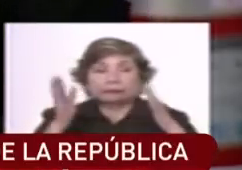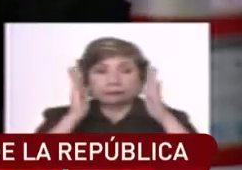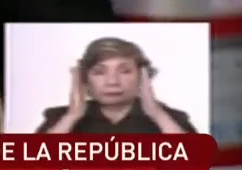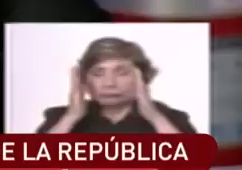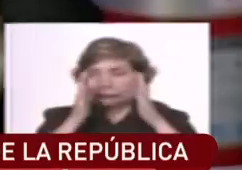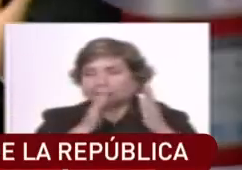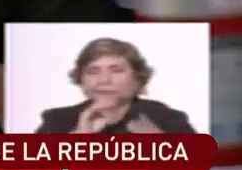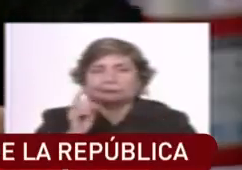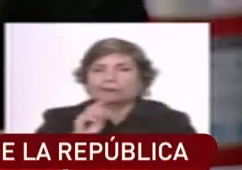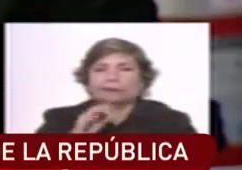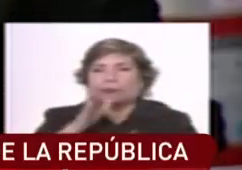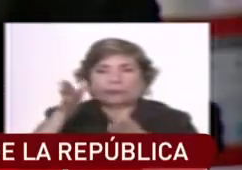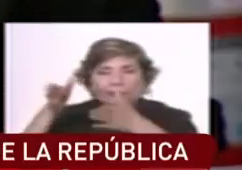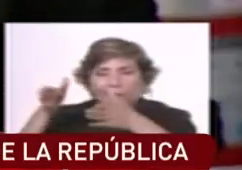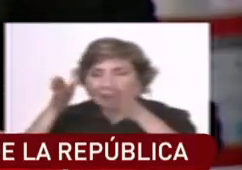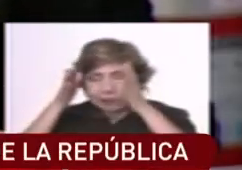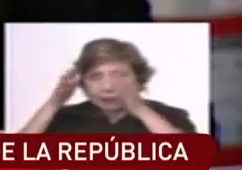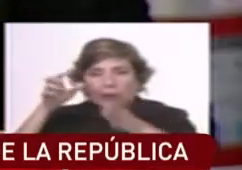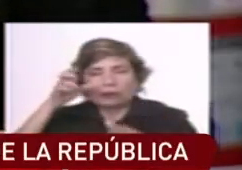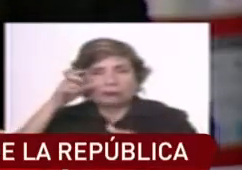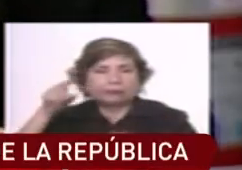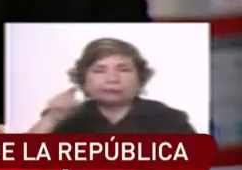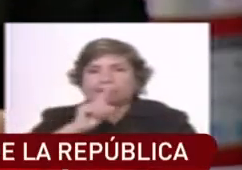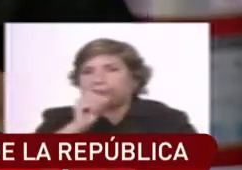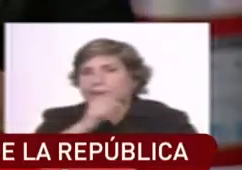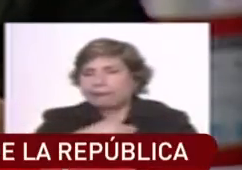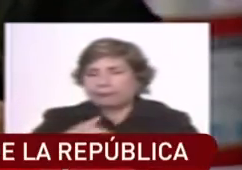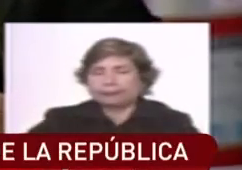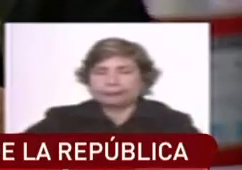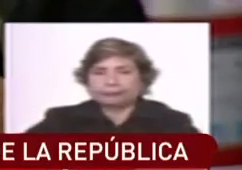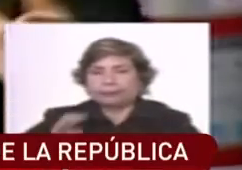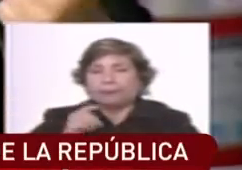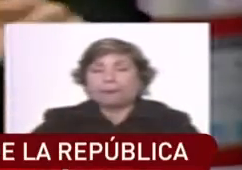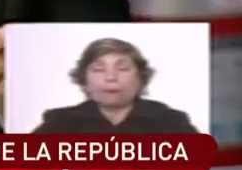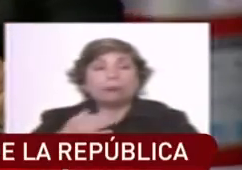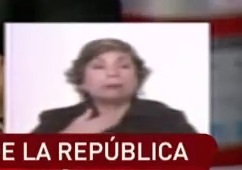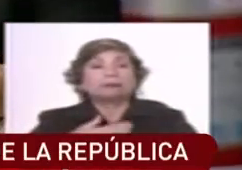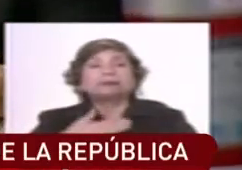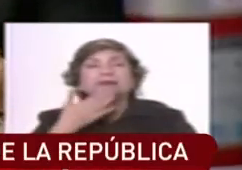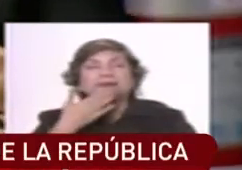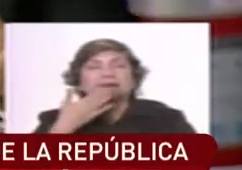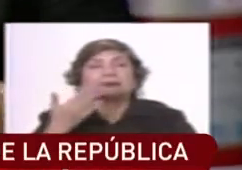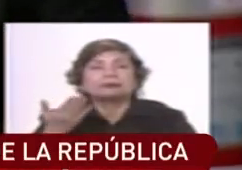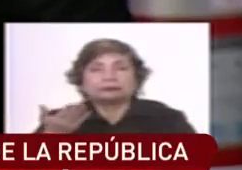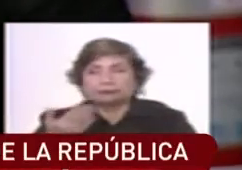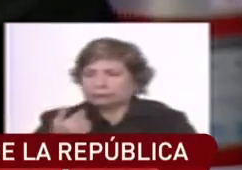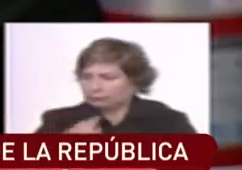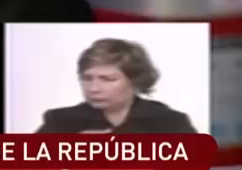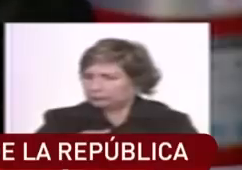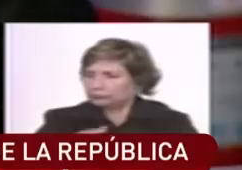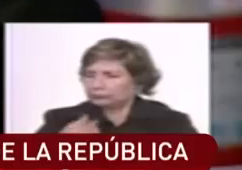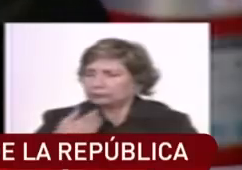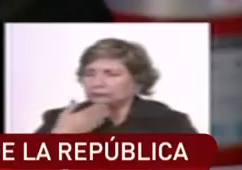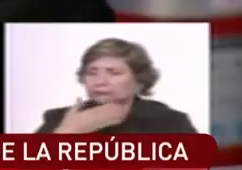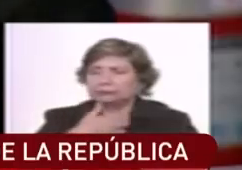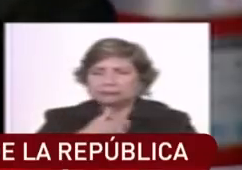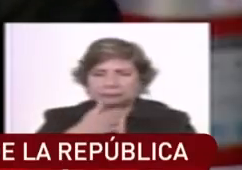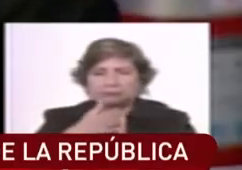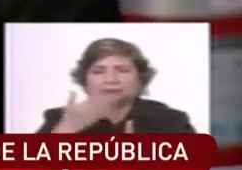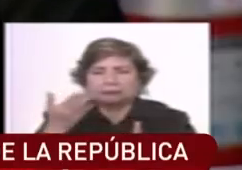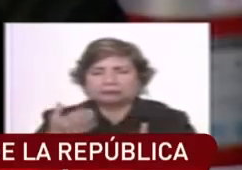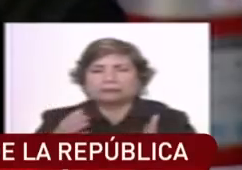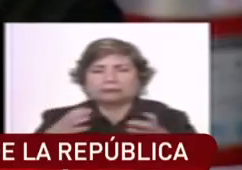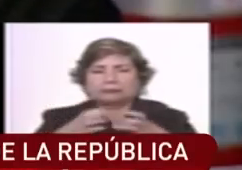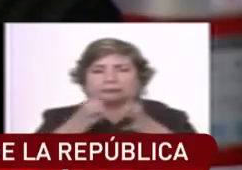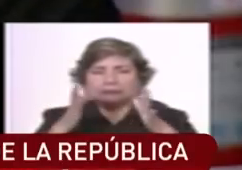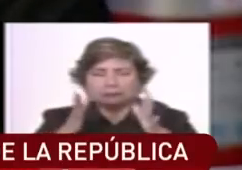atención no hacia el presidente Vizcarra en ese entonces, sino hacia quién. Hacia quién todavía era